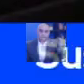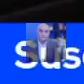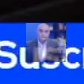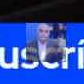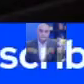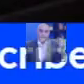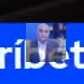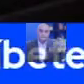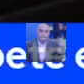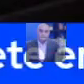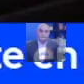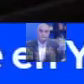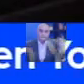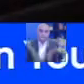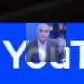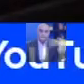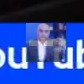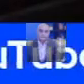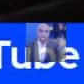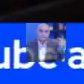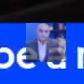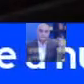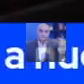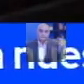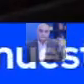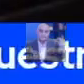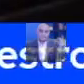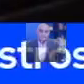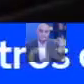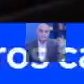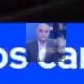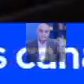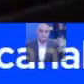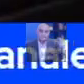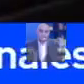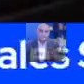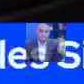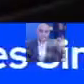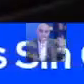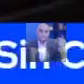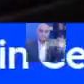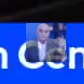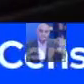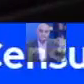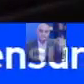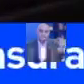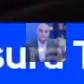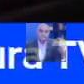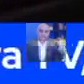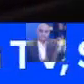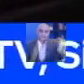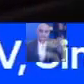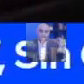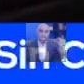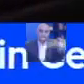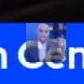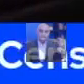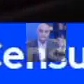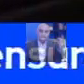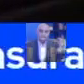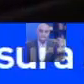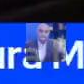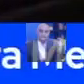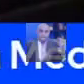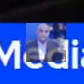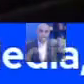demócrata por Nueva Jersey. Bob Menéndez dijo hoy, muy orondo, dijo, pues el presidente Biden está